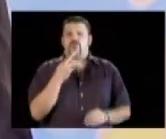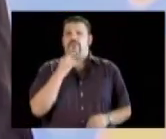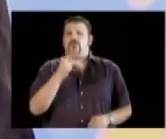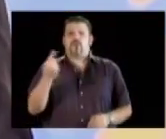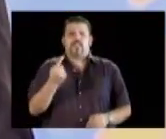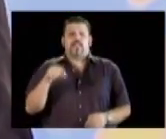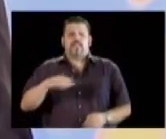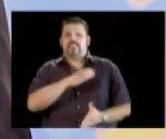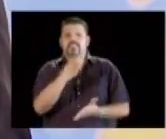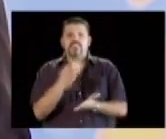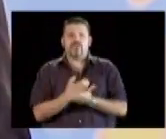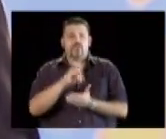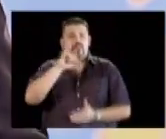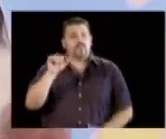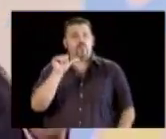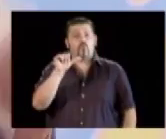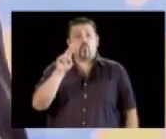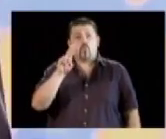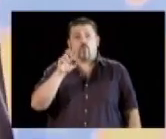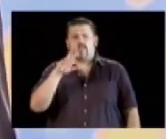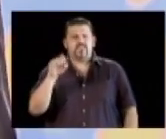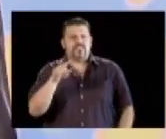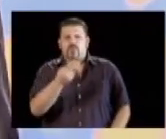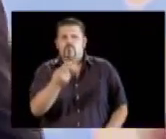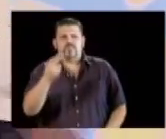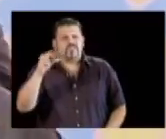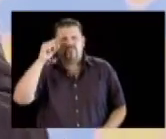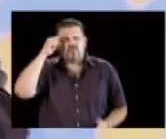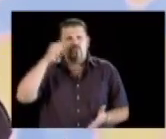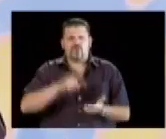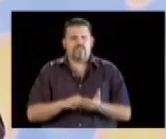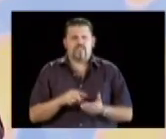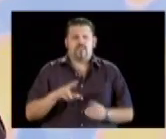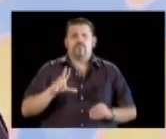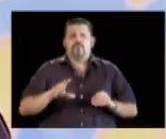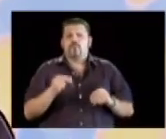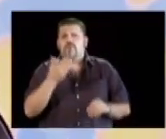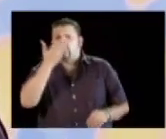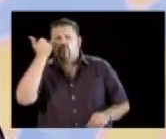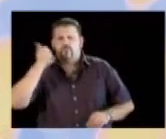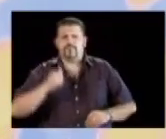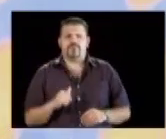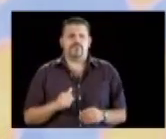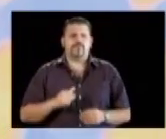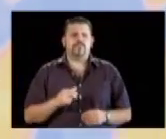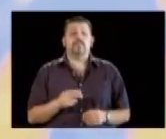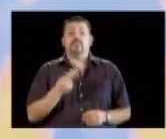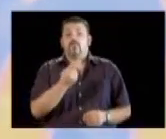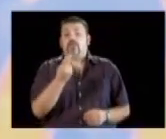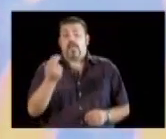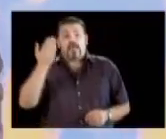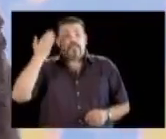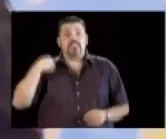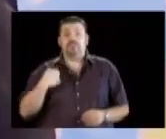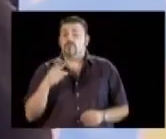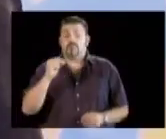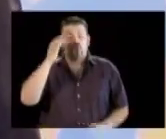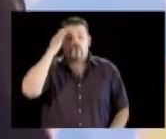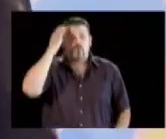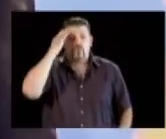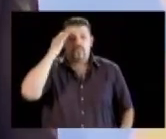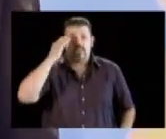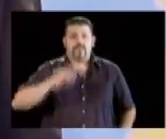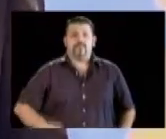Juárez, que aunque no lo crean, no fue por Angélica, porque todavía no la conocía.